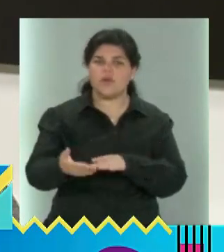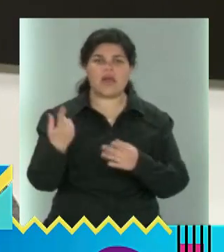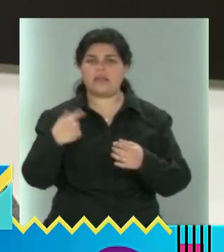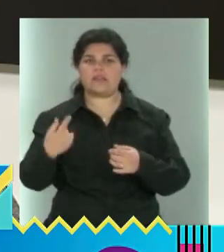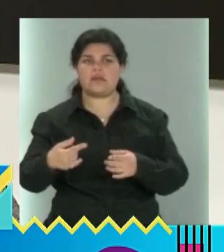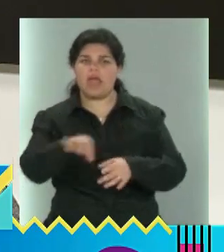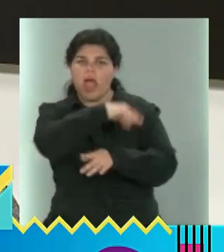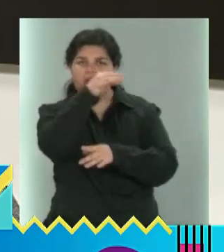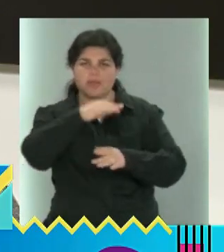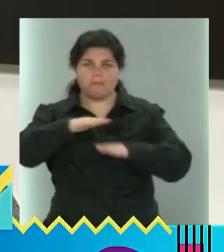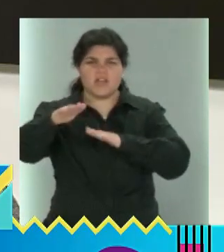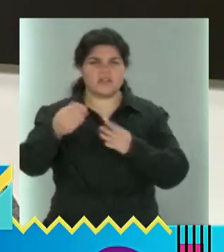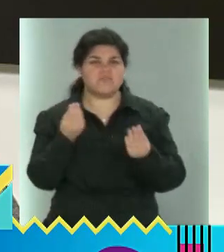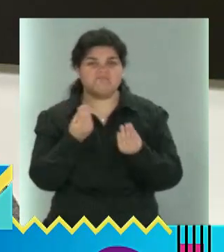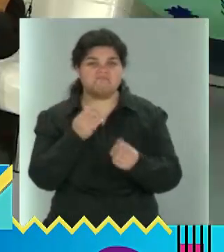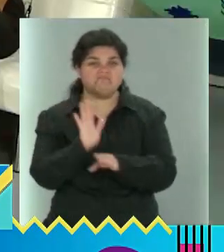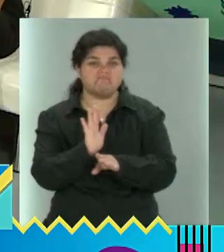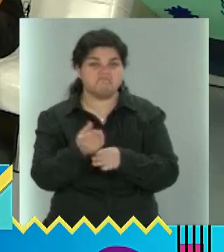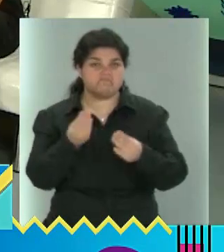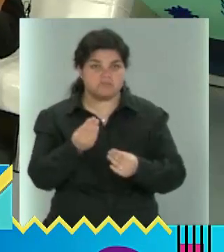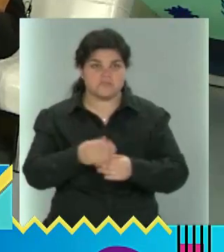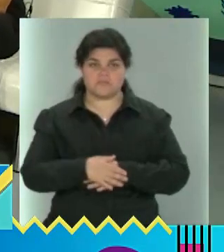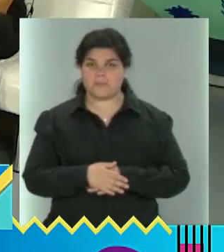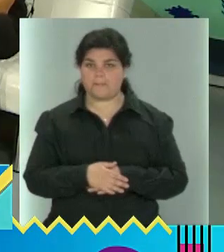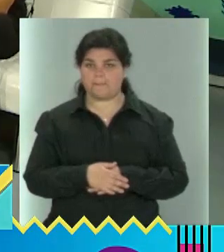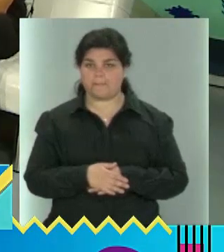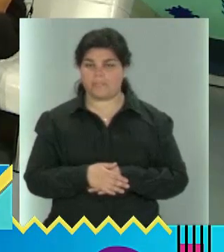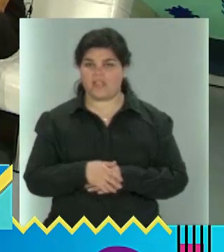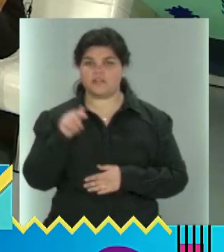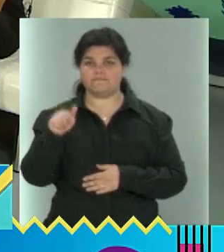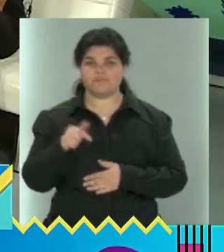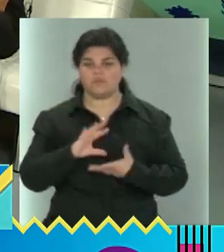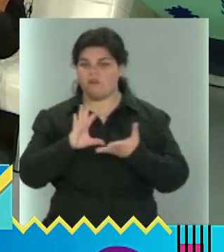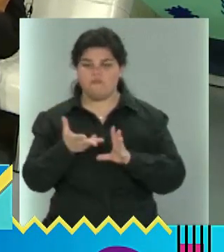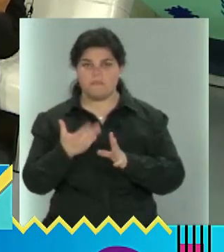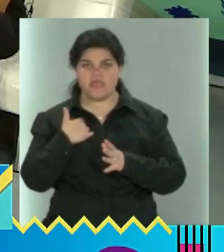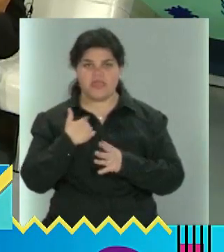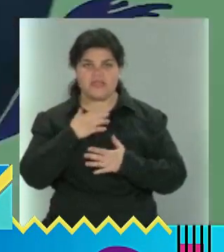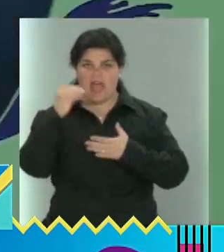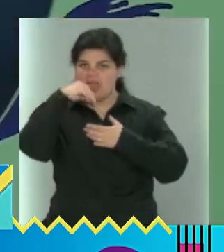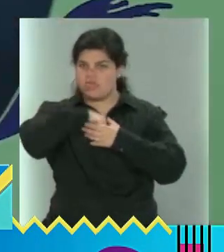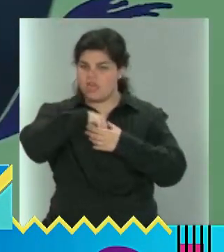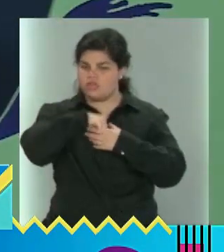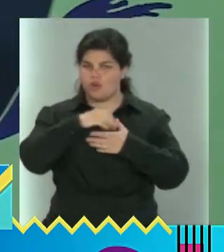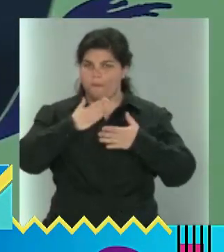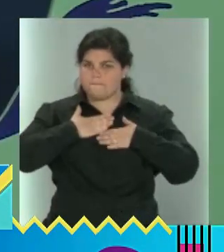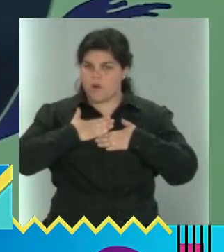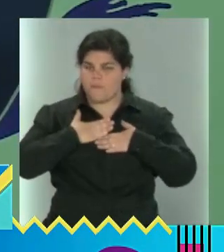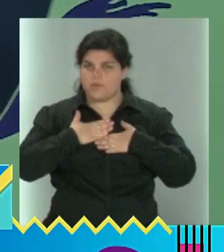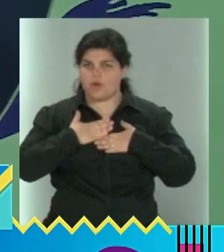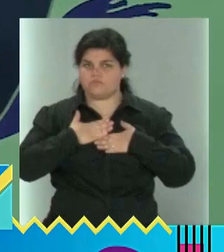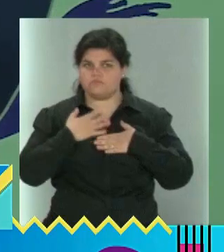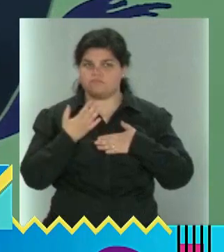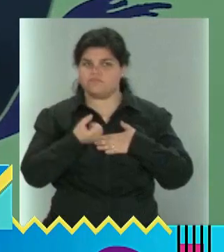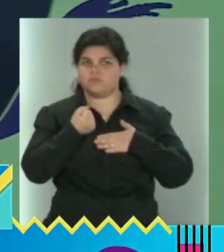cómo las definirías. Para mí son una búsqueda interior. Lo que yo practico es Kung Fu. Creo que todas las artes